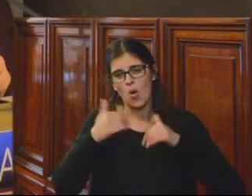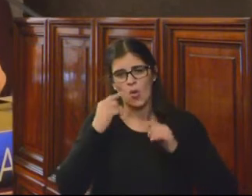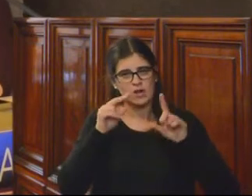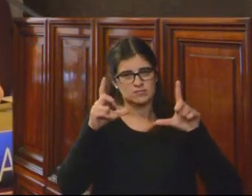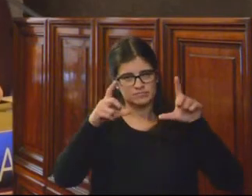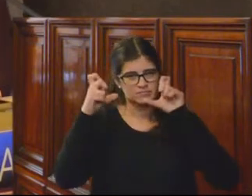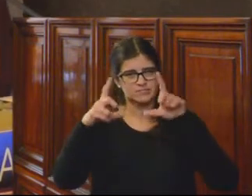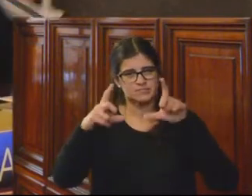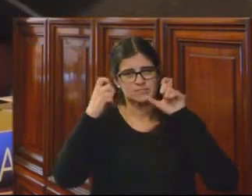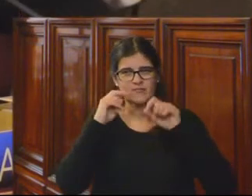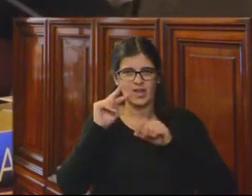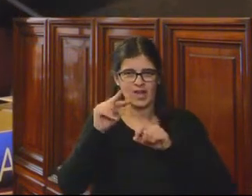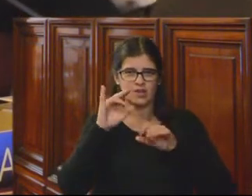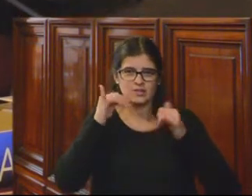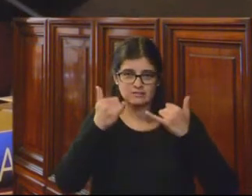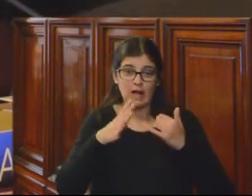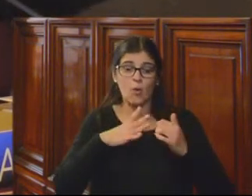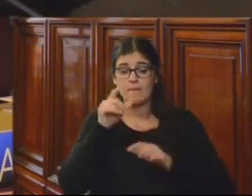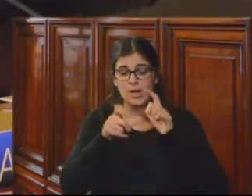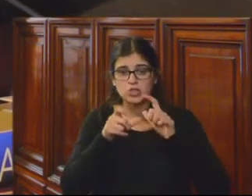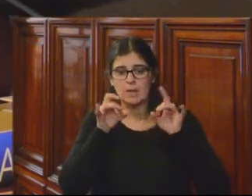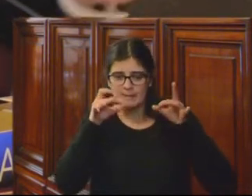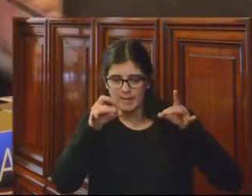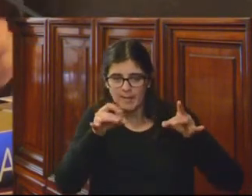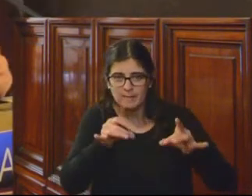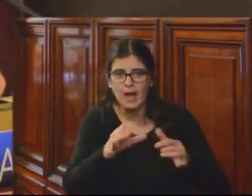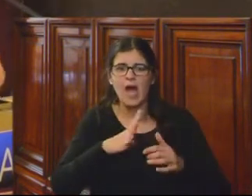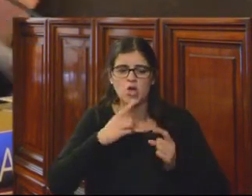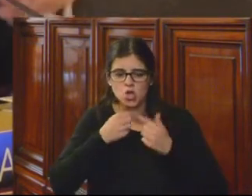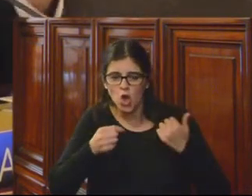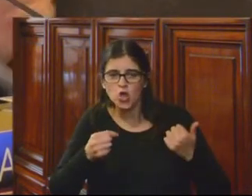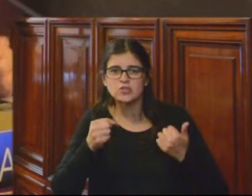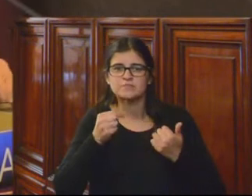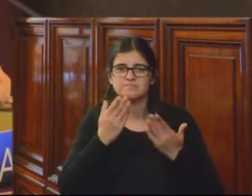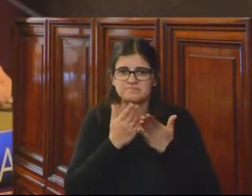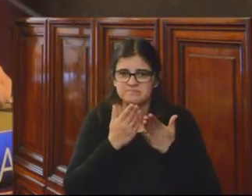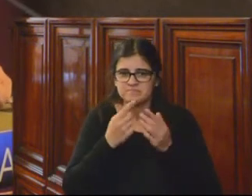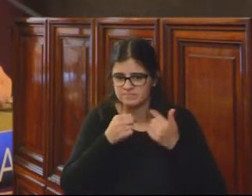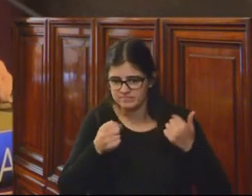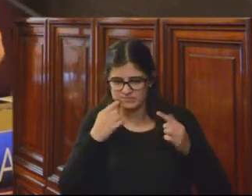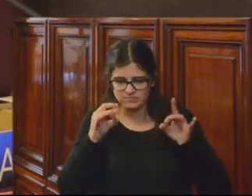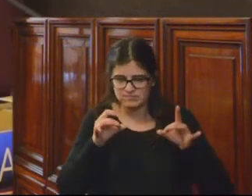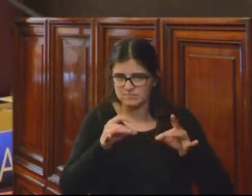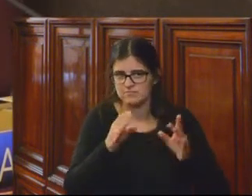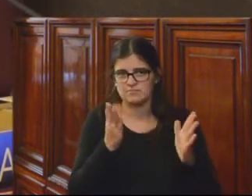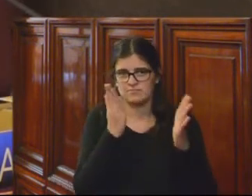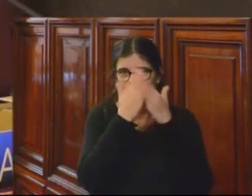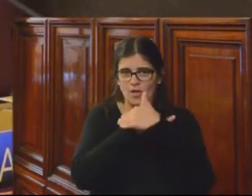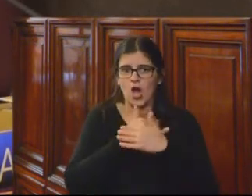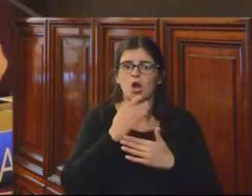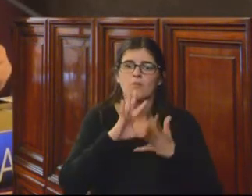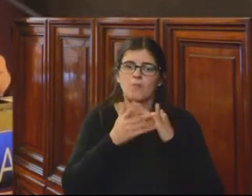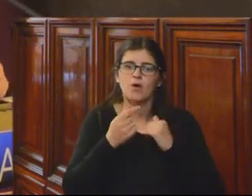algunas imágenes. Si se detiene una persona destruyendo mobiliario estudiantil, mobiliario público, no tiene una patente de